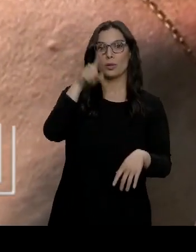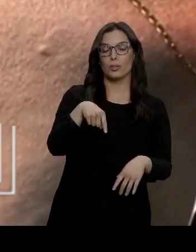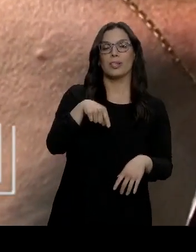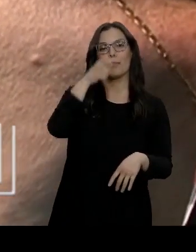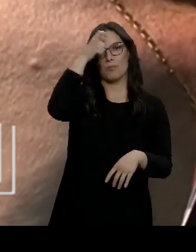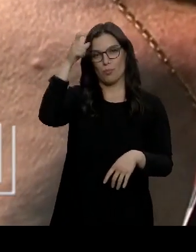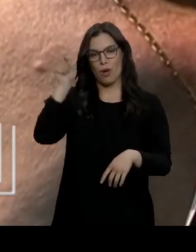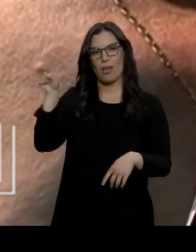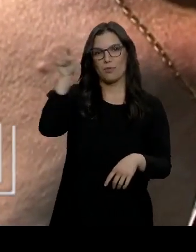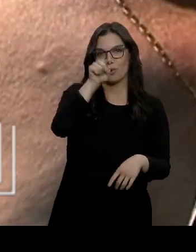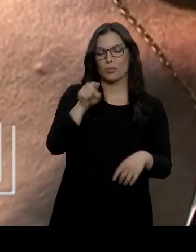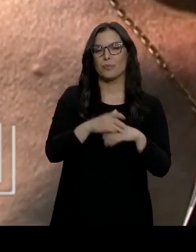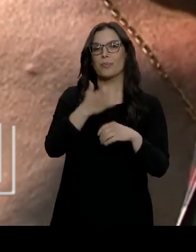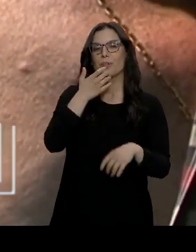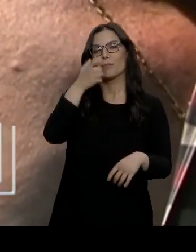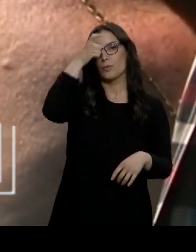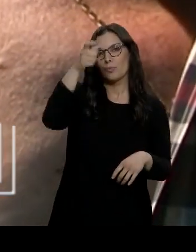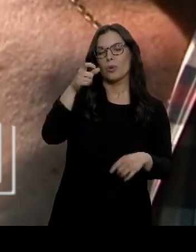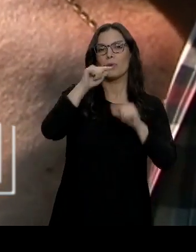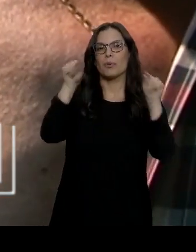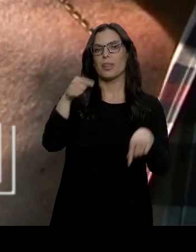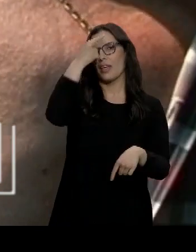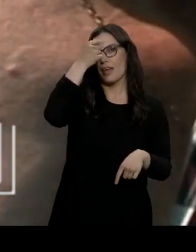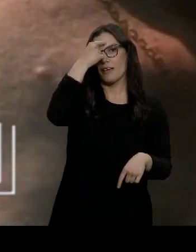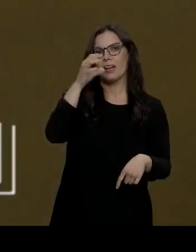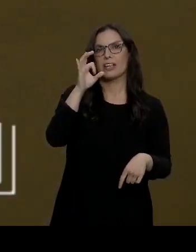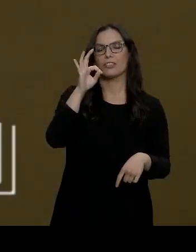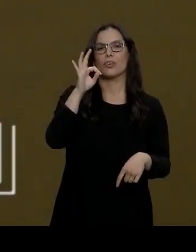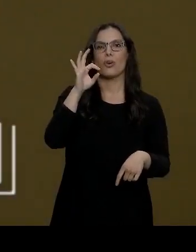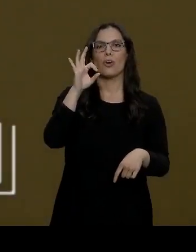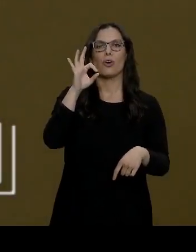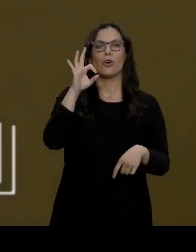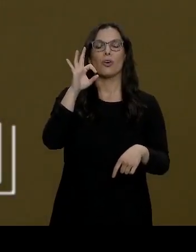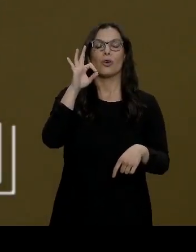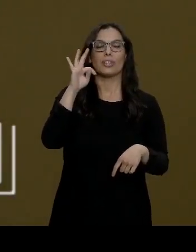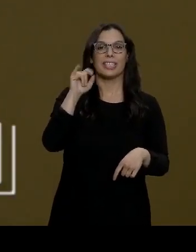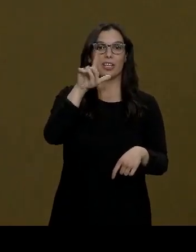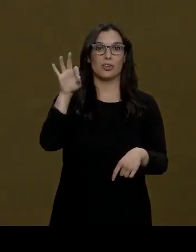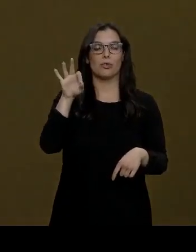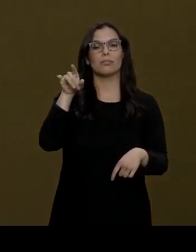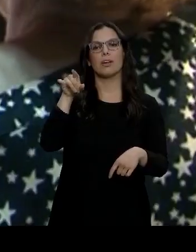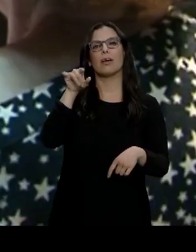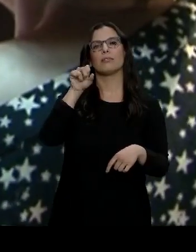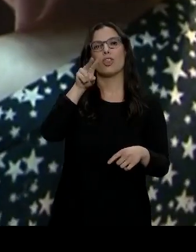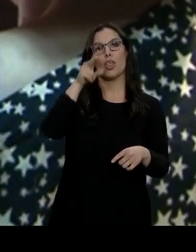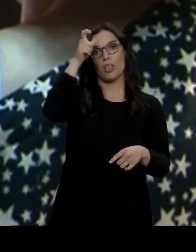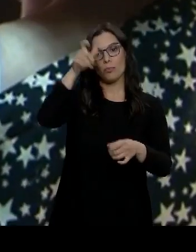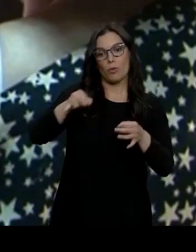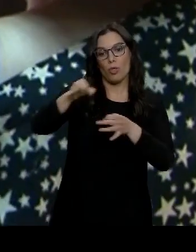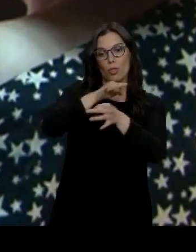al medio rural. En Sotillo de Ladrada, en Ávila, están vacunando a los vecinos de 12 municipios de la zona.